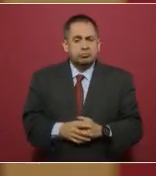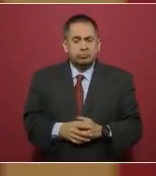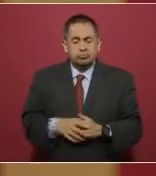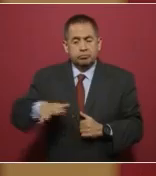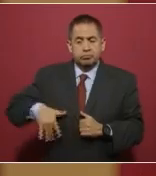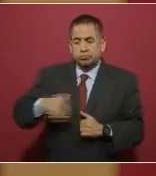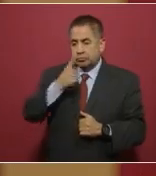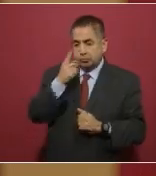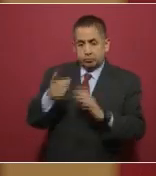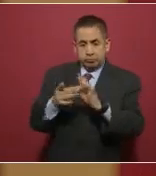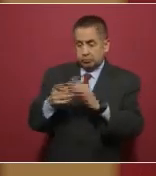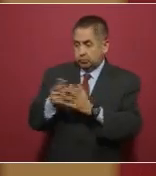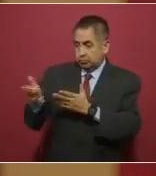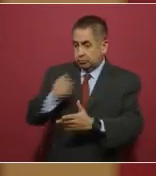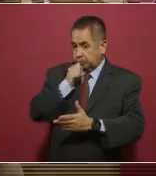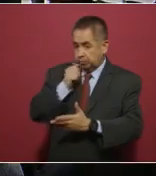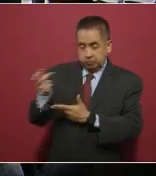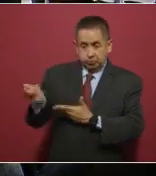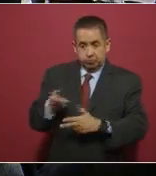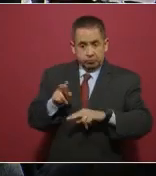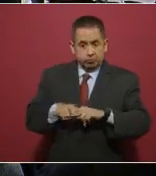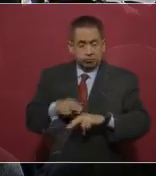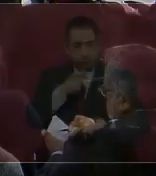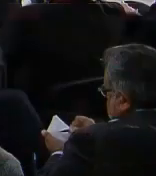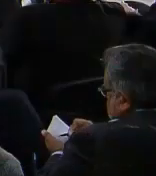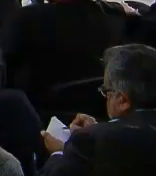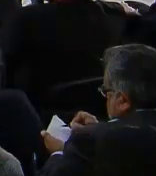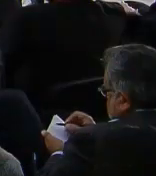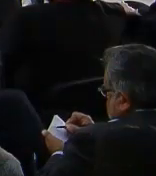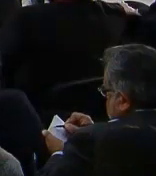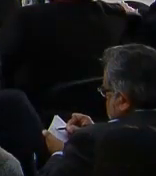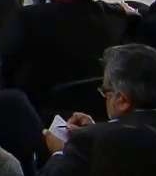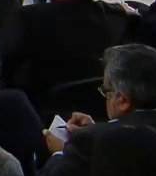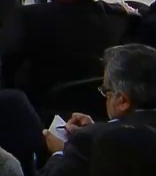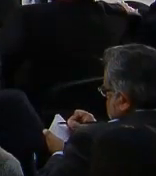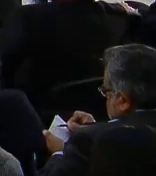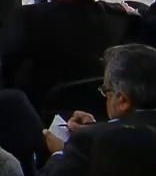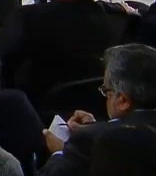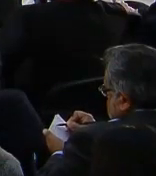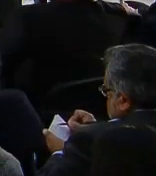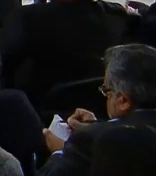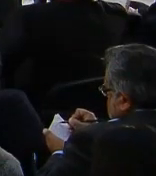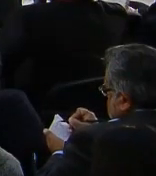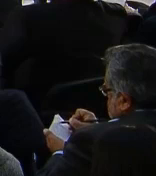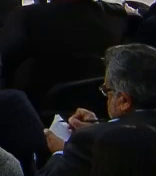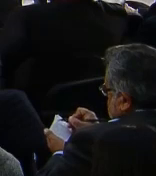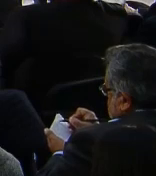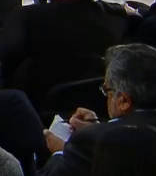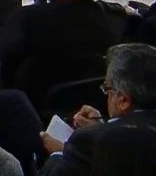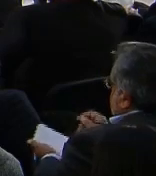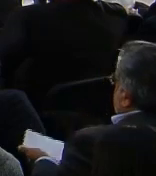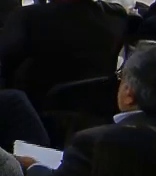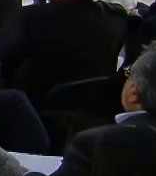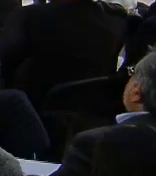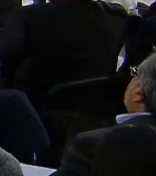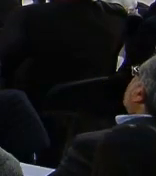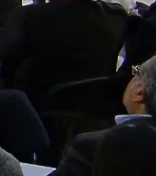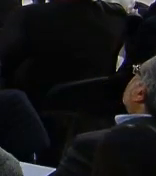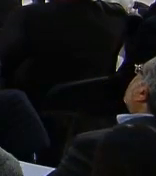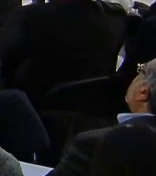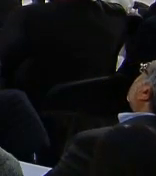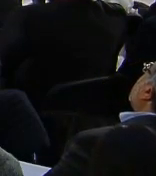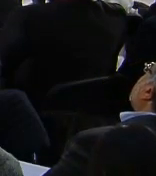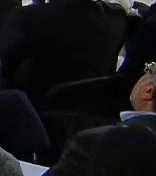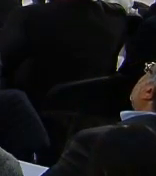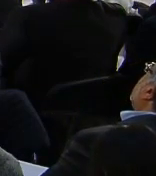Decía yo antes de que llegara que además de ser comisionada